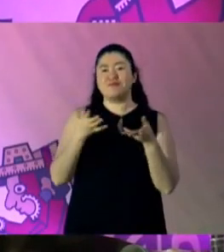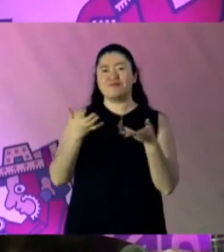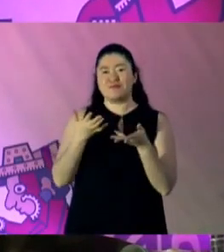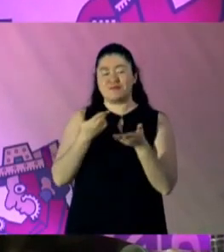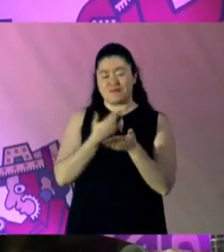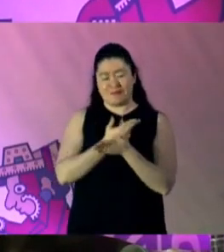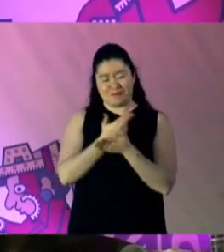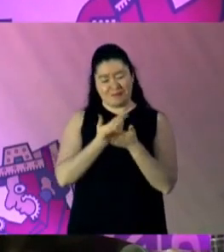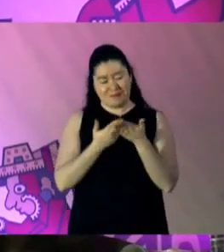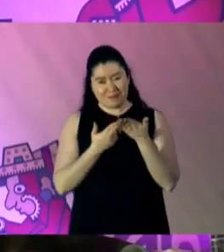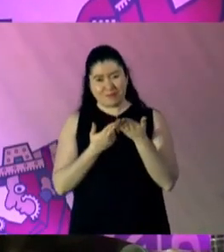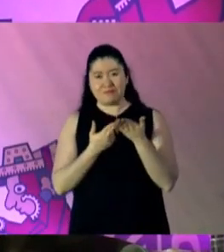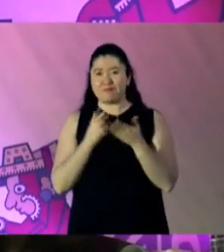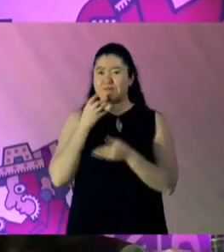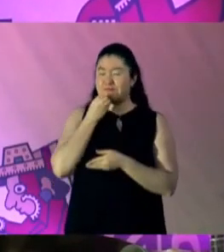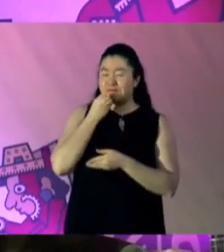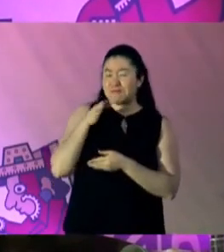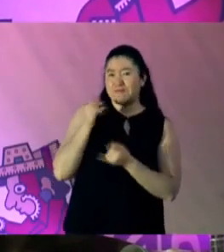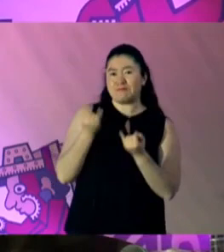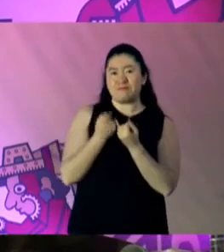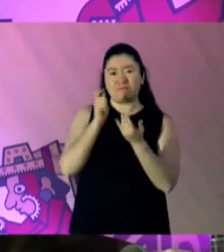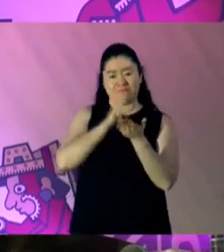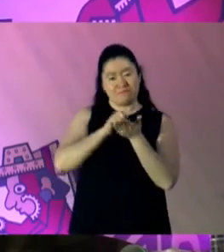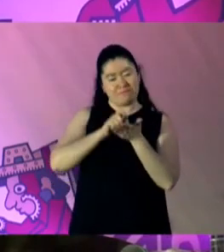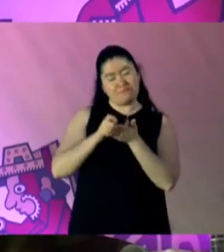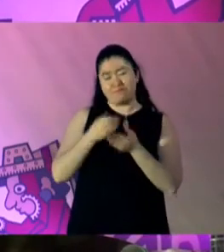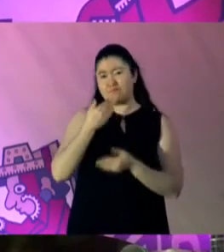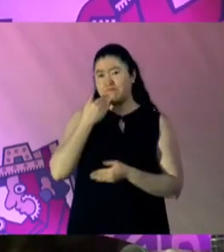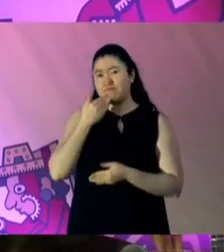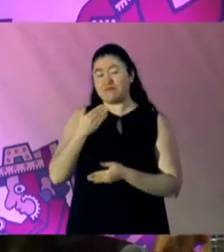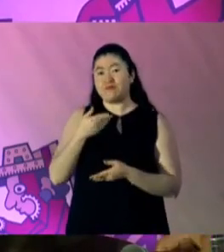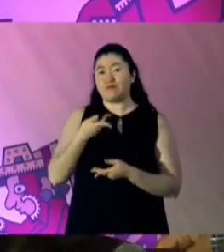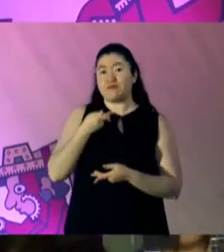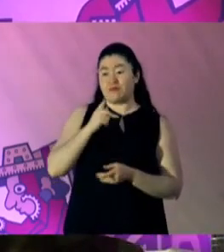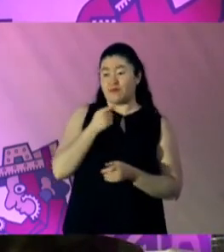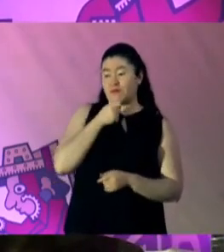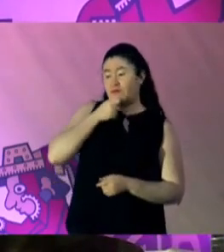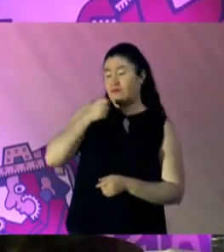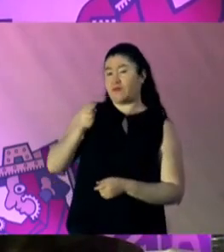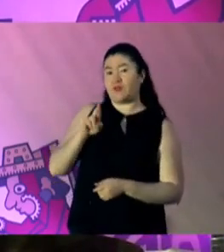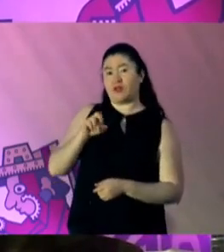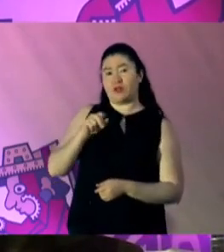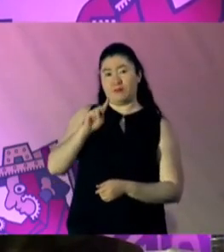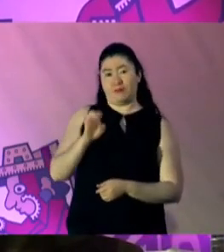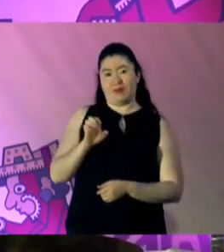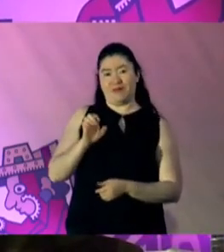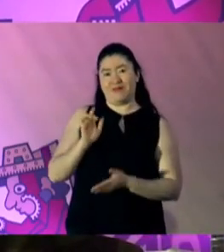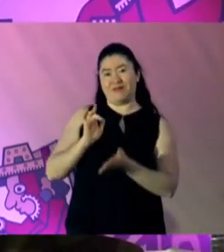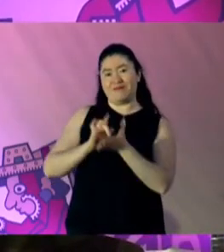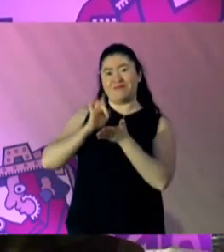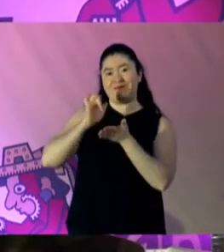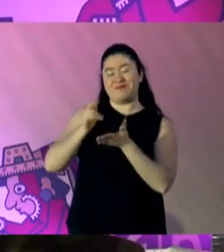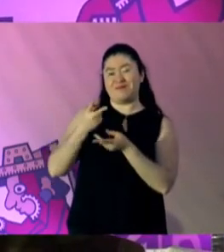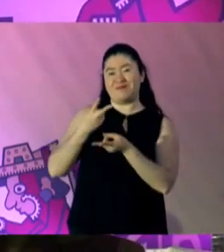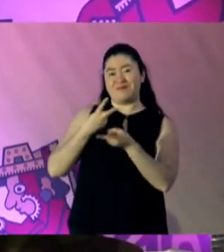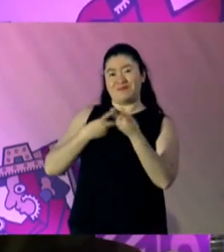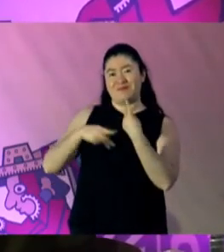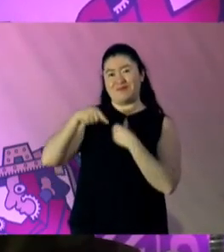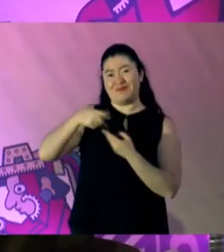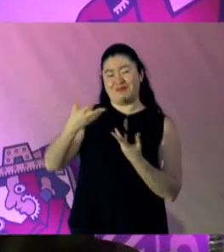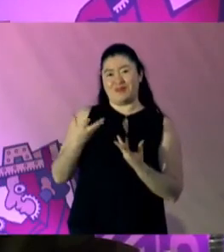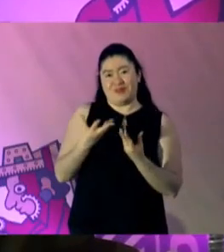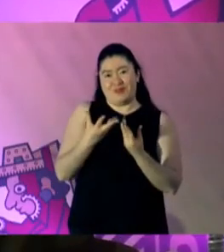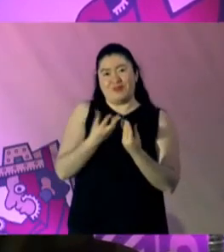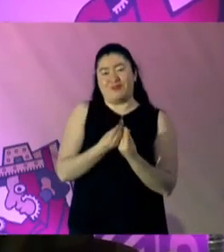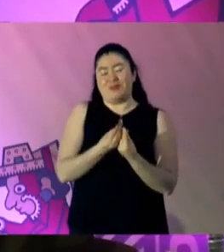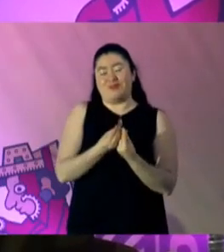sobre lo bien ilustrado pero me gustaría darle la palabra a rape y agradecerle que esté aquí compartiendo este momento